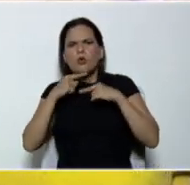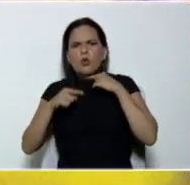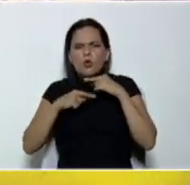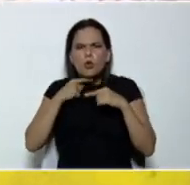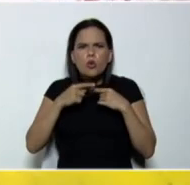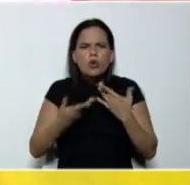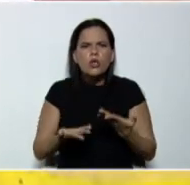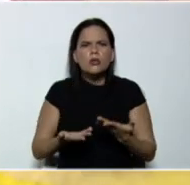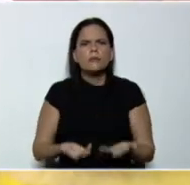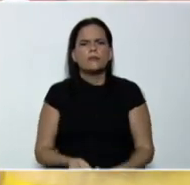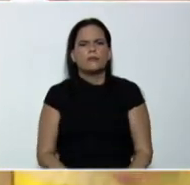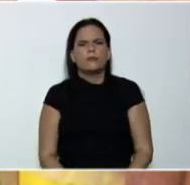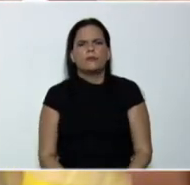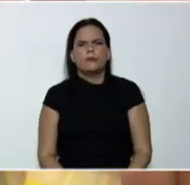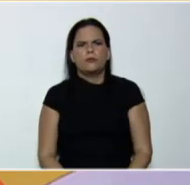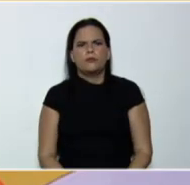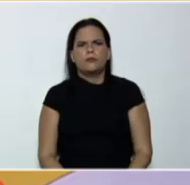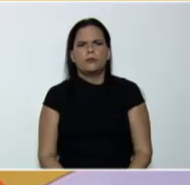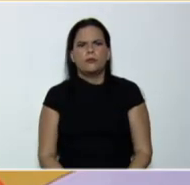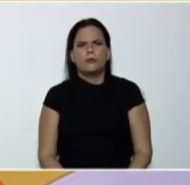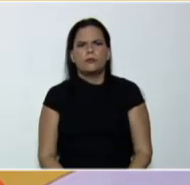colores,